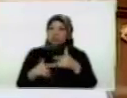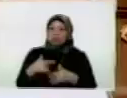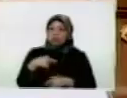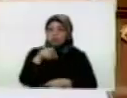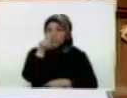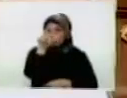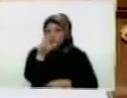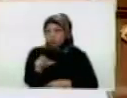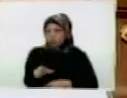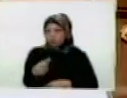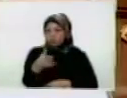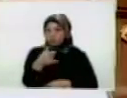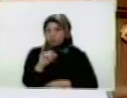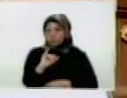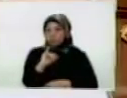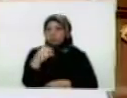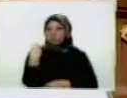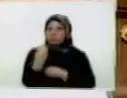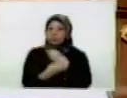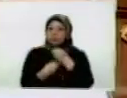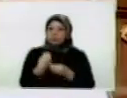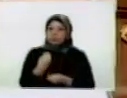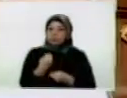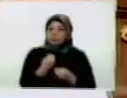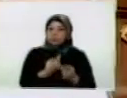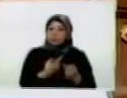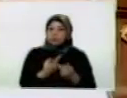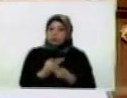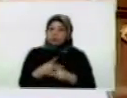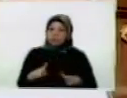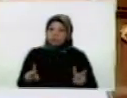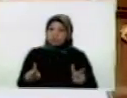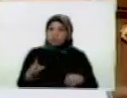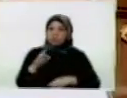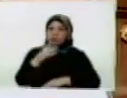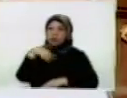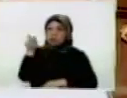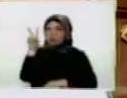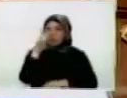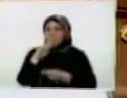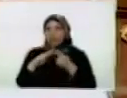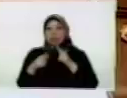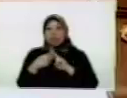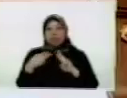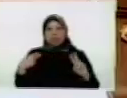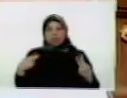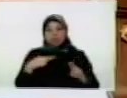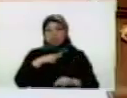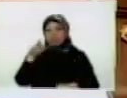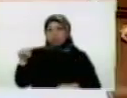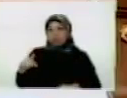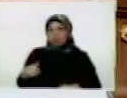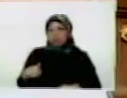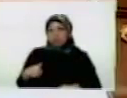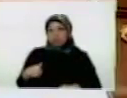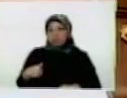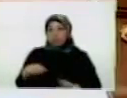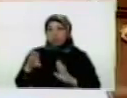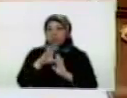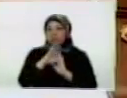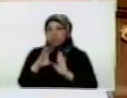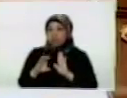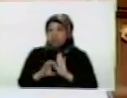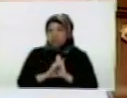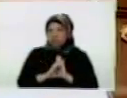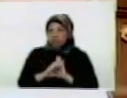independiente acción de defensa realizada por la diplomacia bolivariana de paz de nuestra sagrada integridad nacional